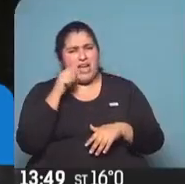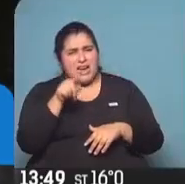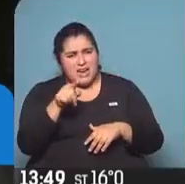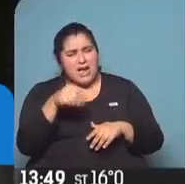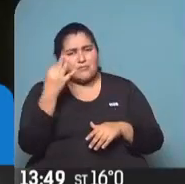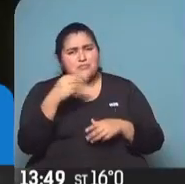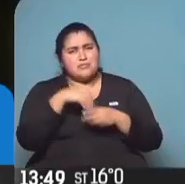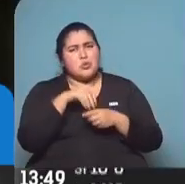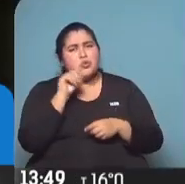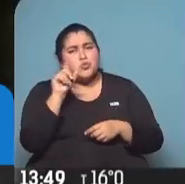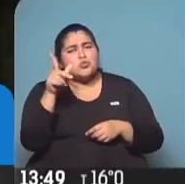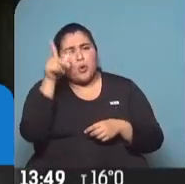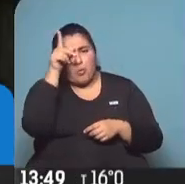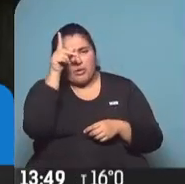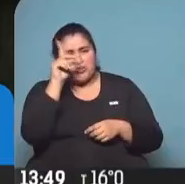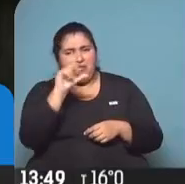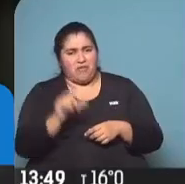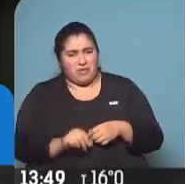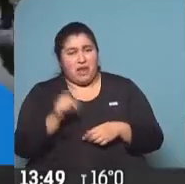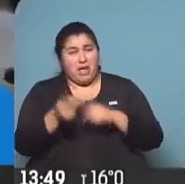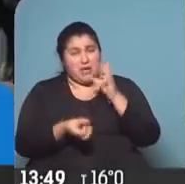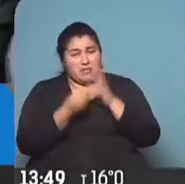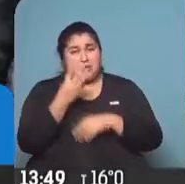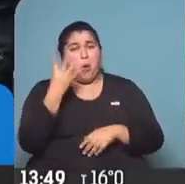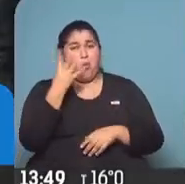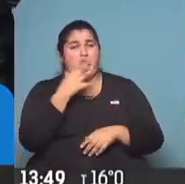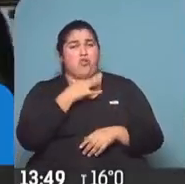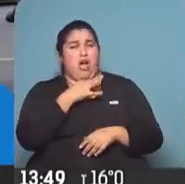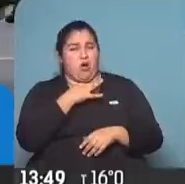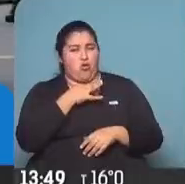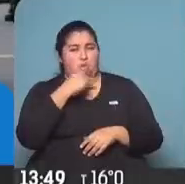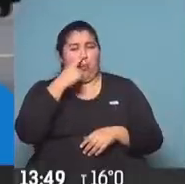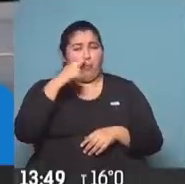la policía ha creado 4 de agosto